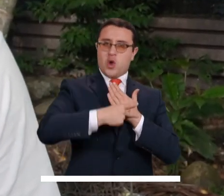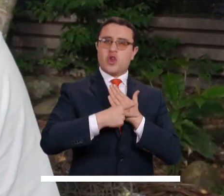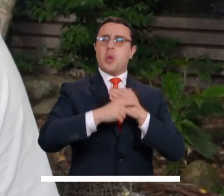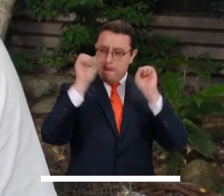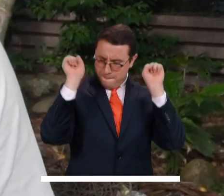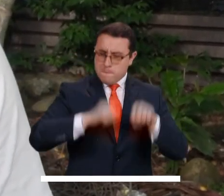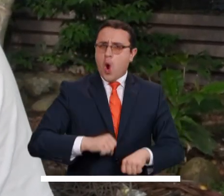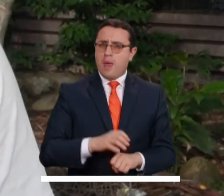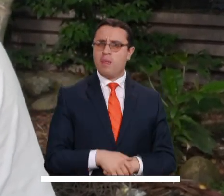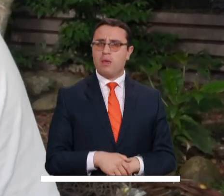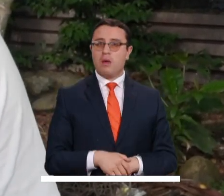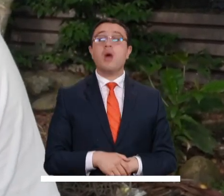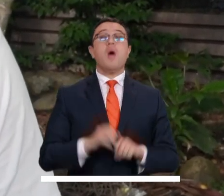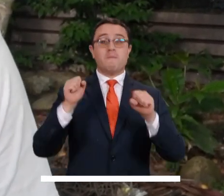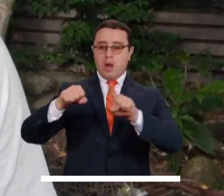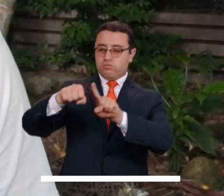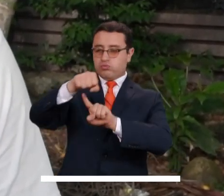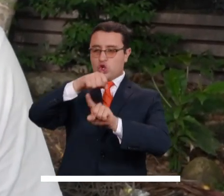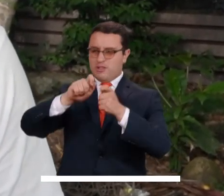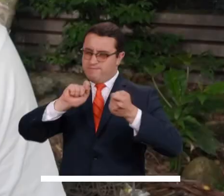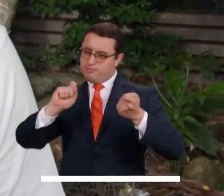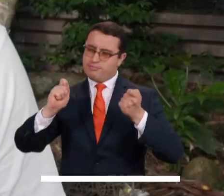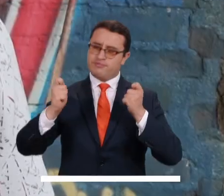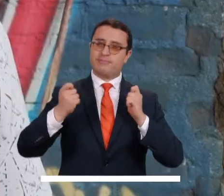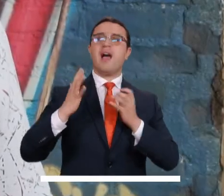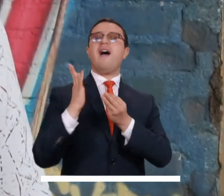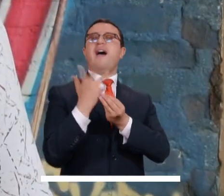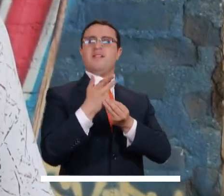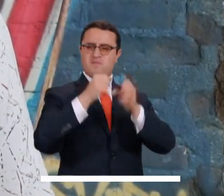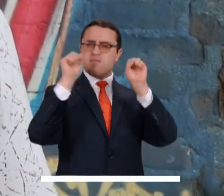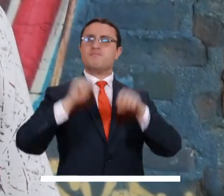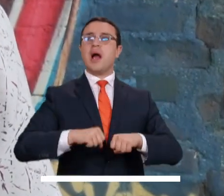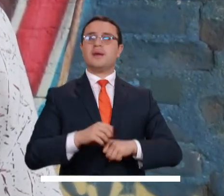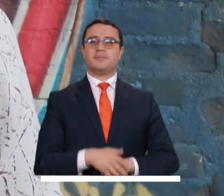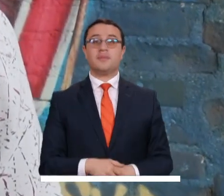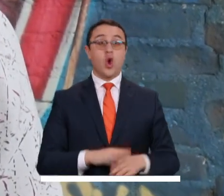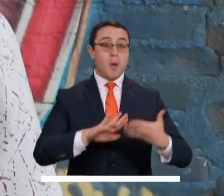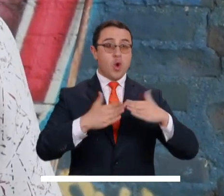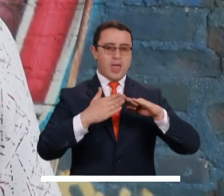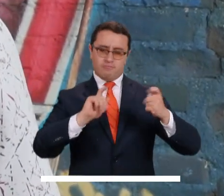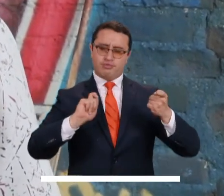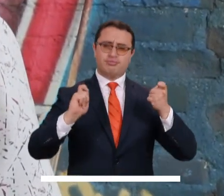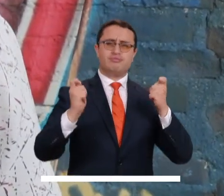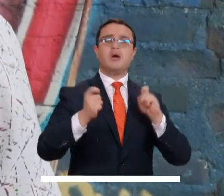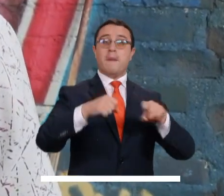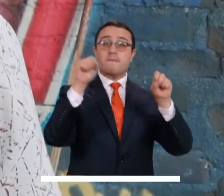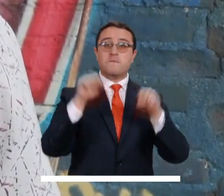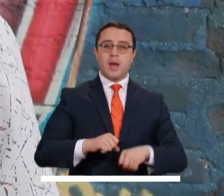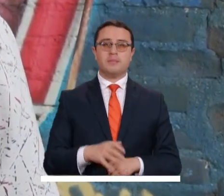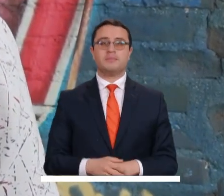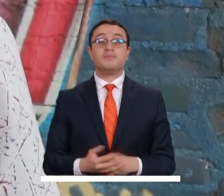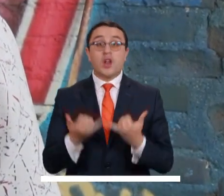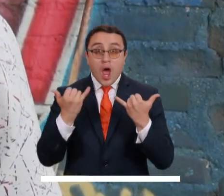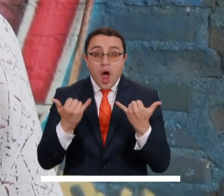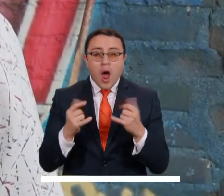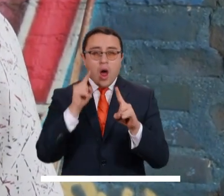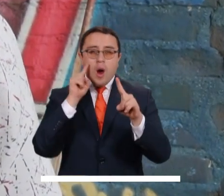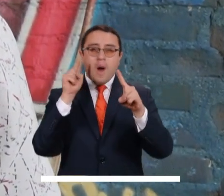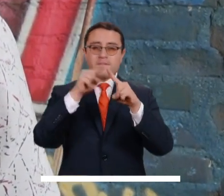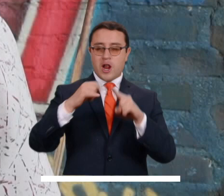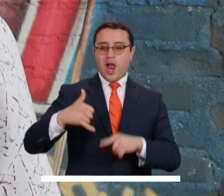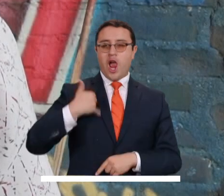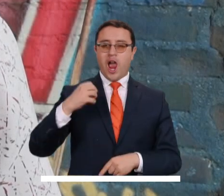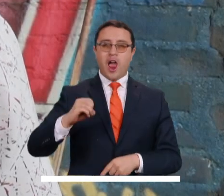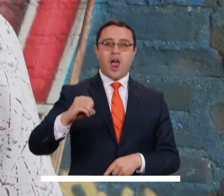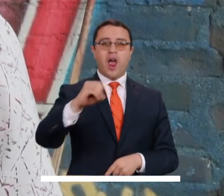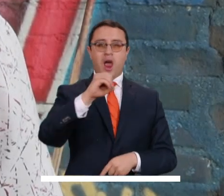arte podemos transformar la sociedad, podemos transformar la comunidad. El objetivo es transformar las realidades de los y las jóvenes